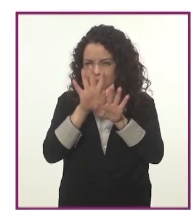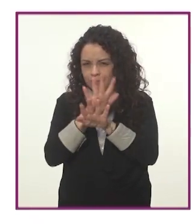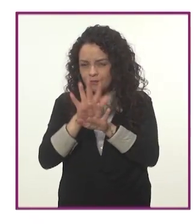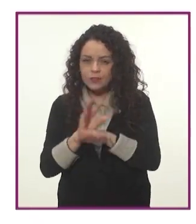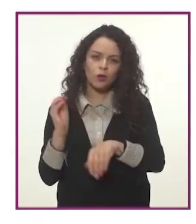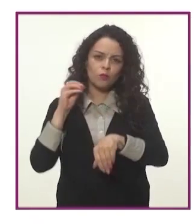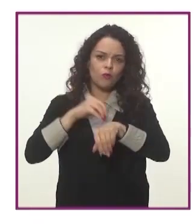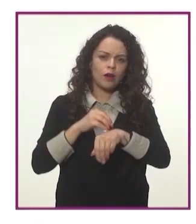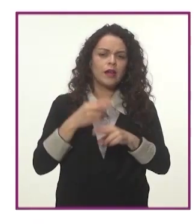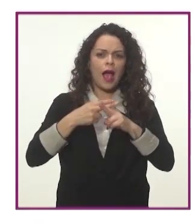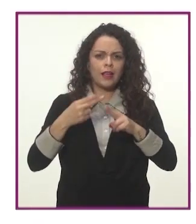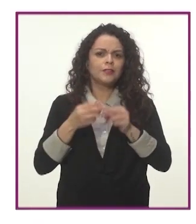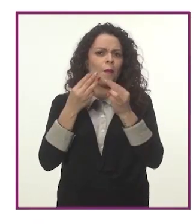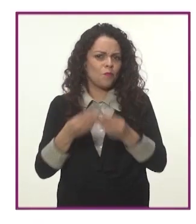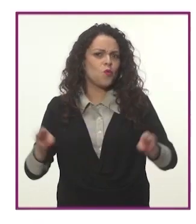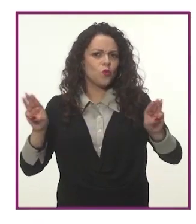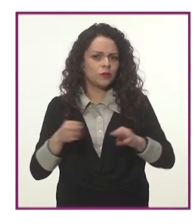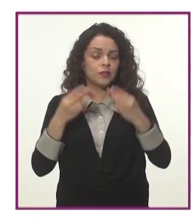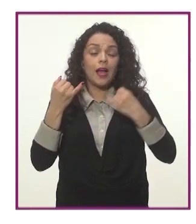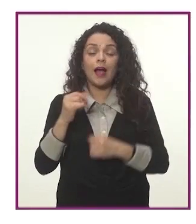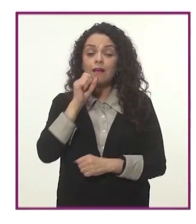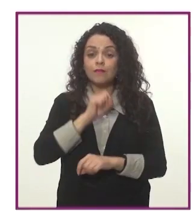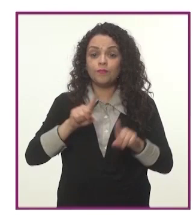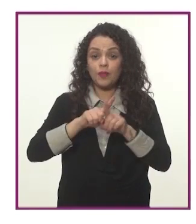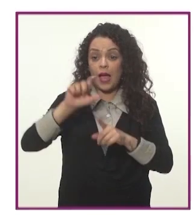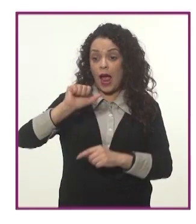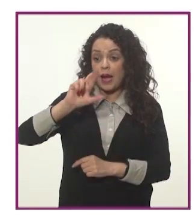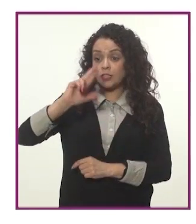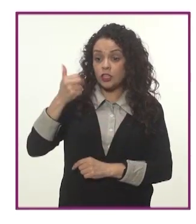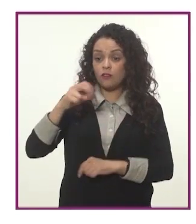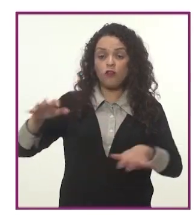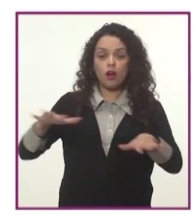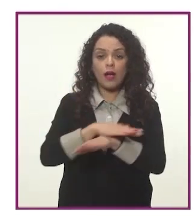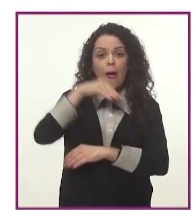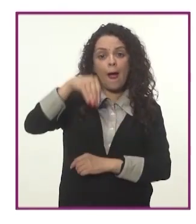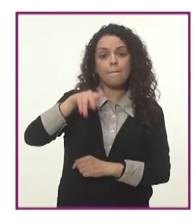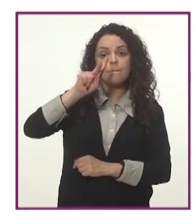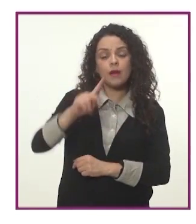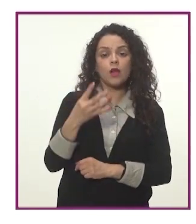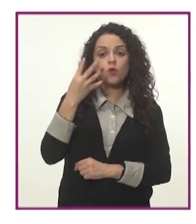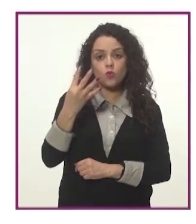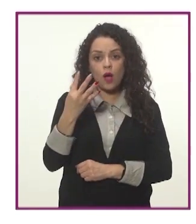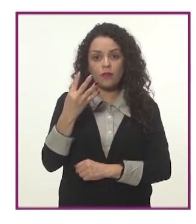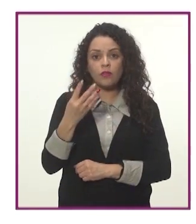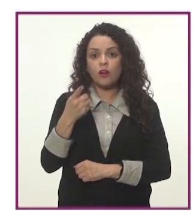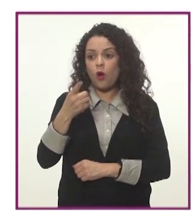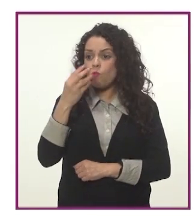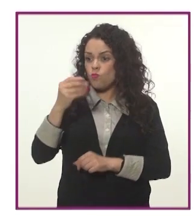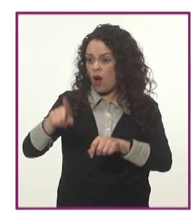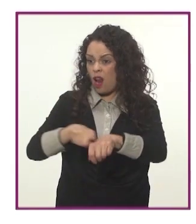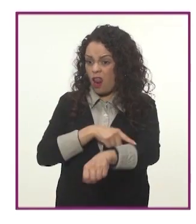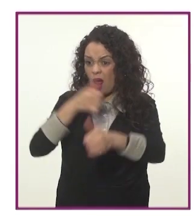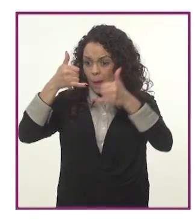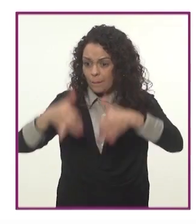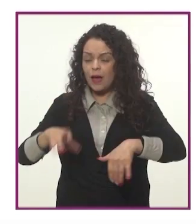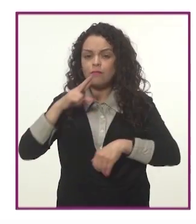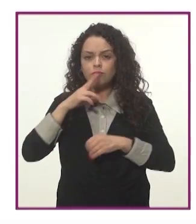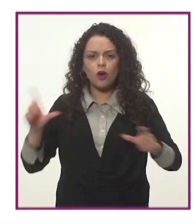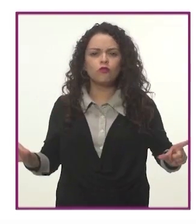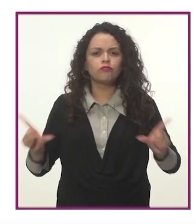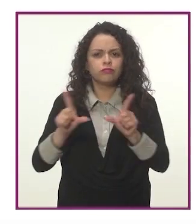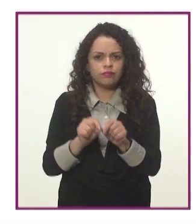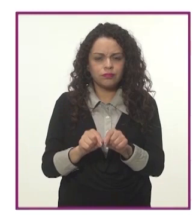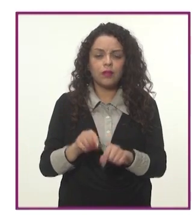música. Además, convierte los archivos a MP4, comprime los videos, extrae el audio para obtener un